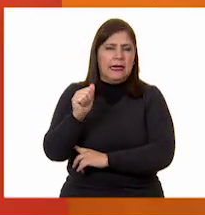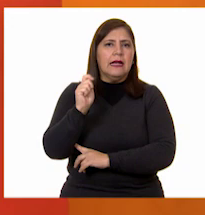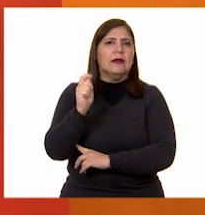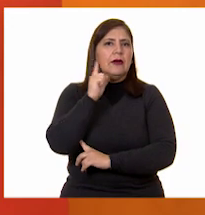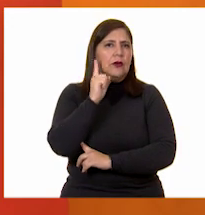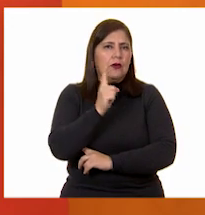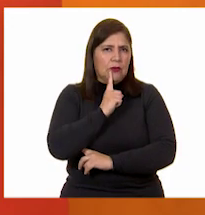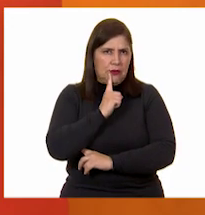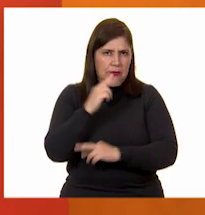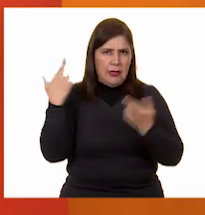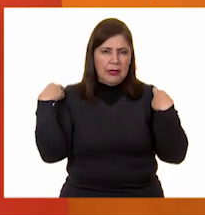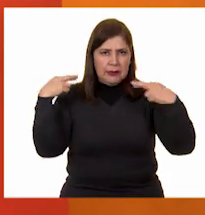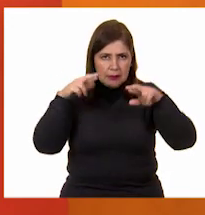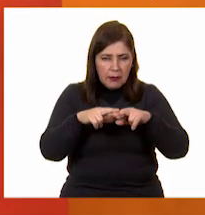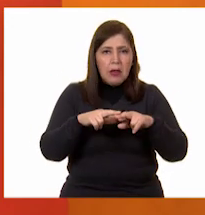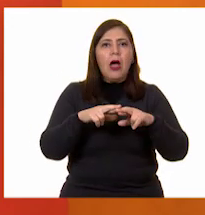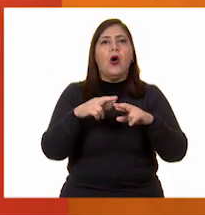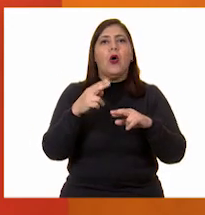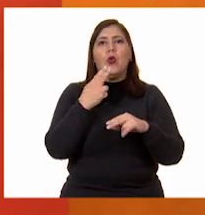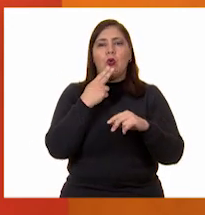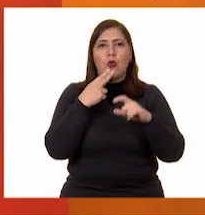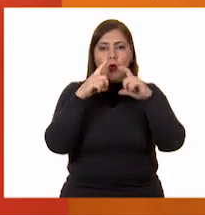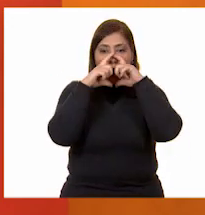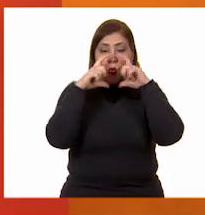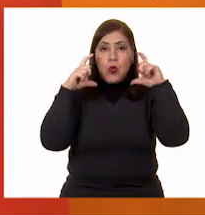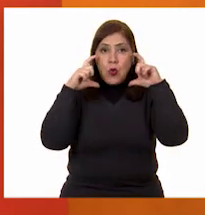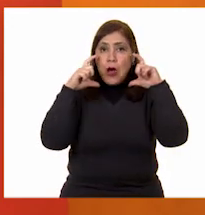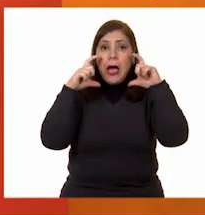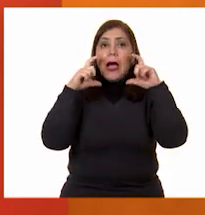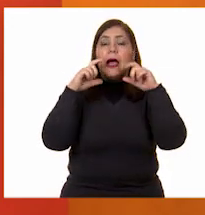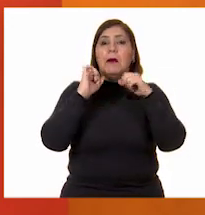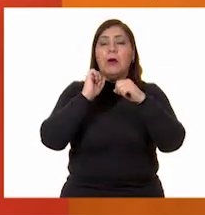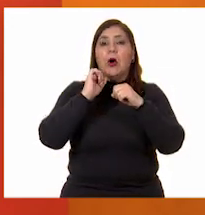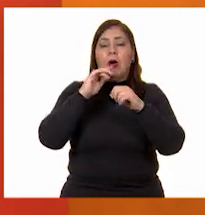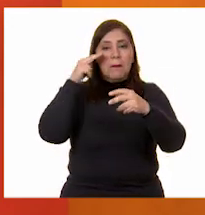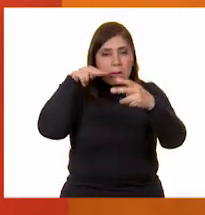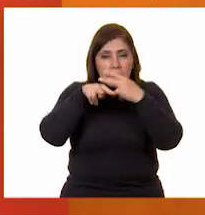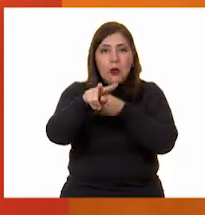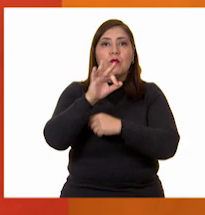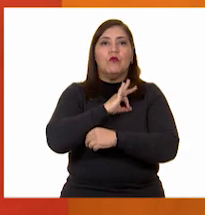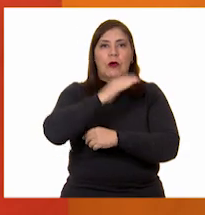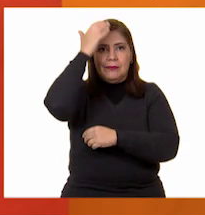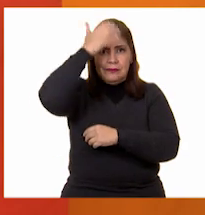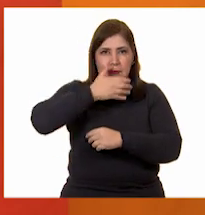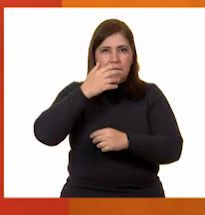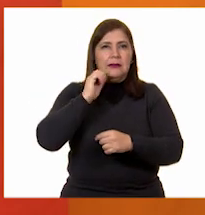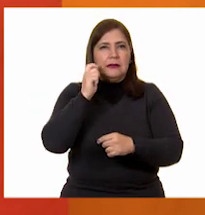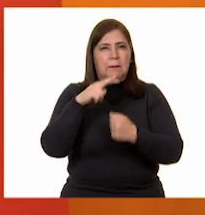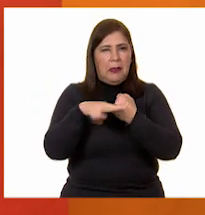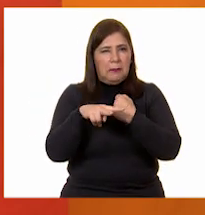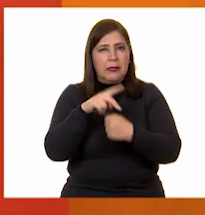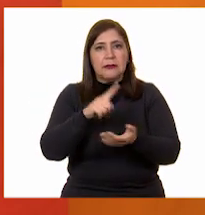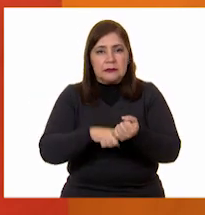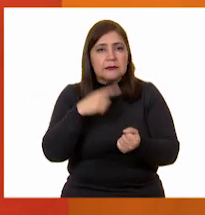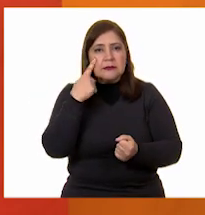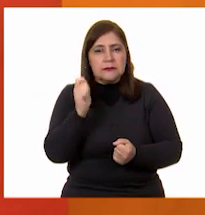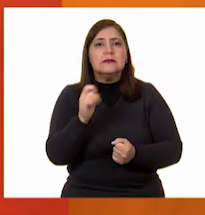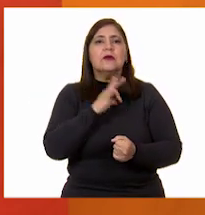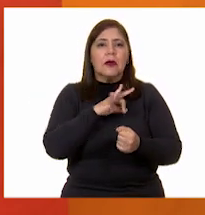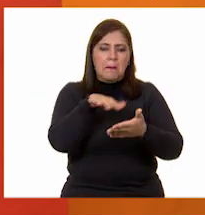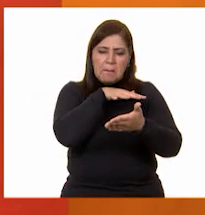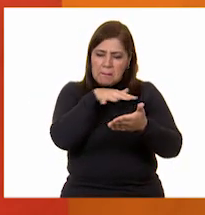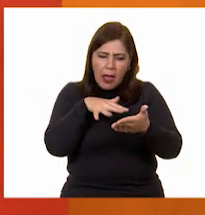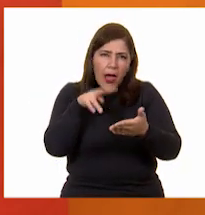sorda, y se hizo uso de un cubrebocas transparente. El uso de textos escritos con imágenes que les ayuden a tener una